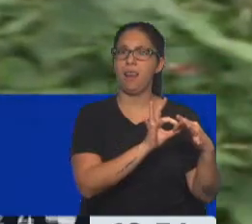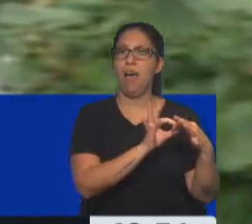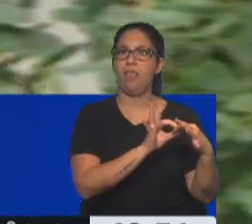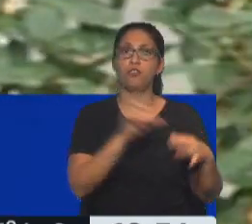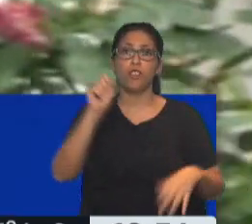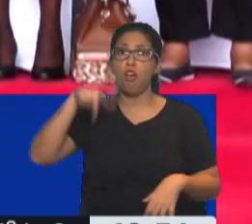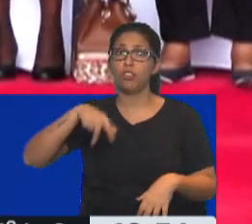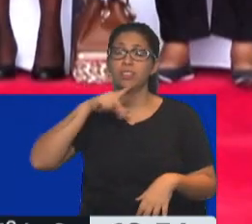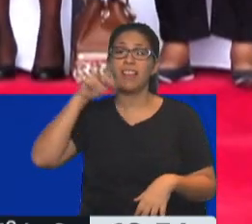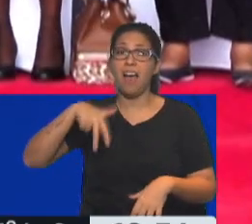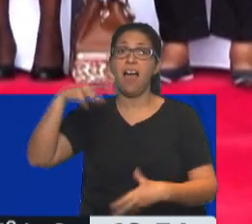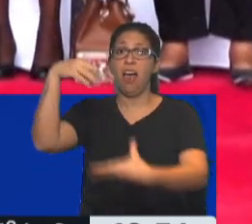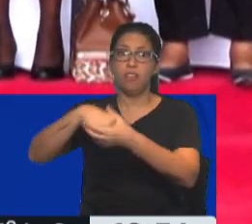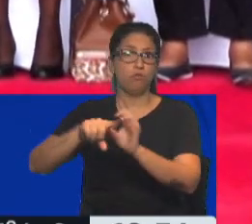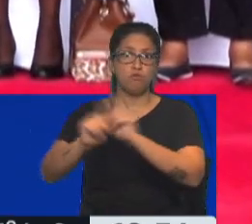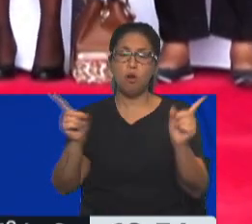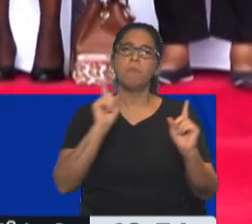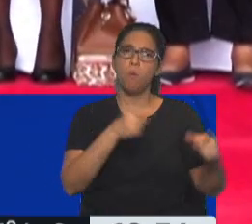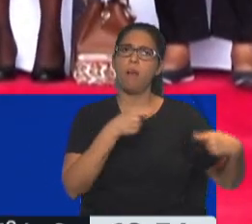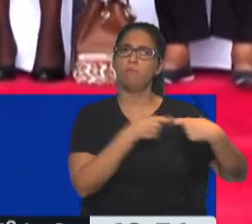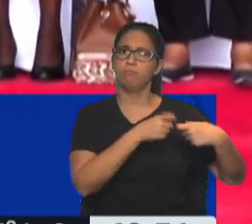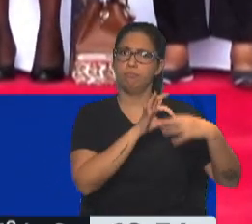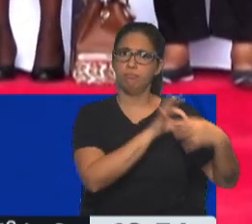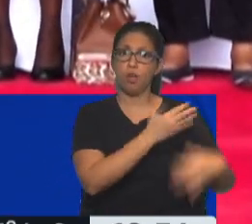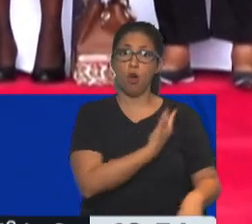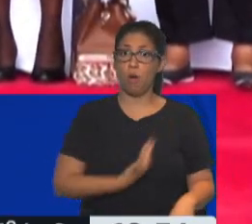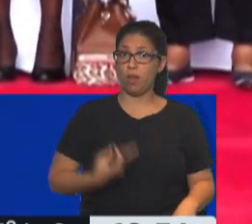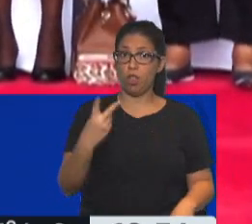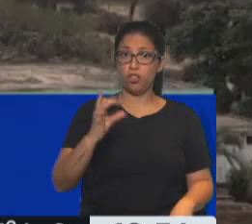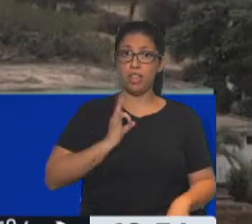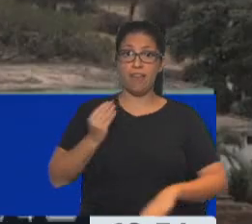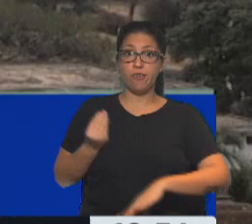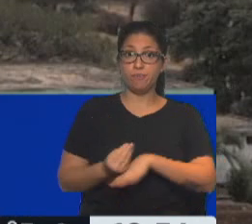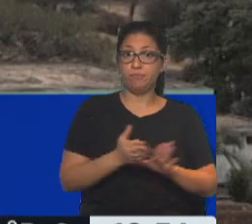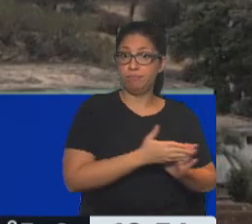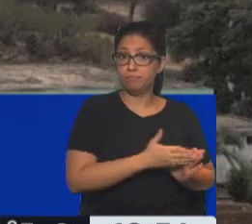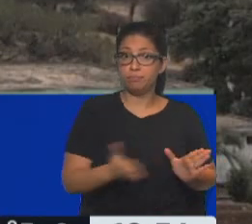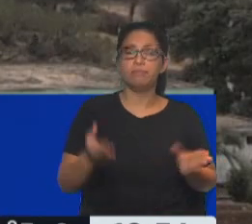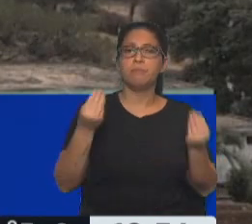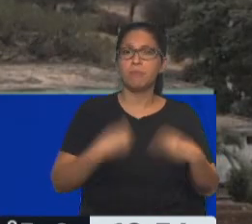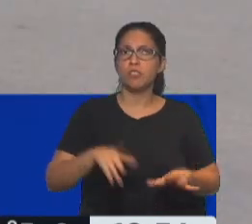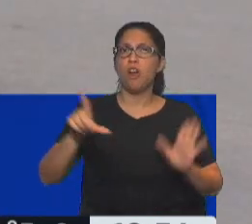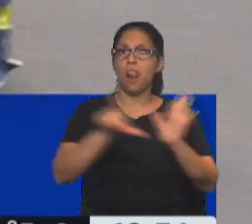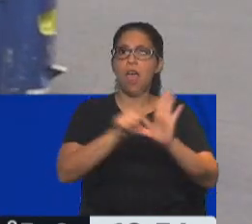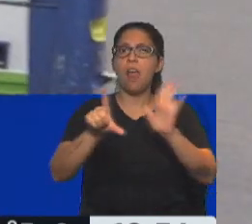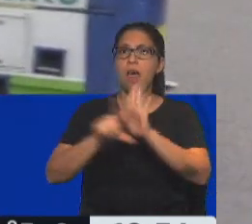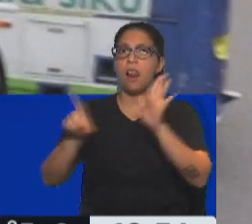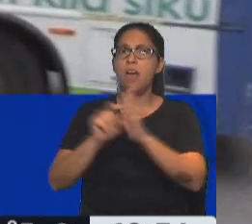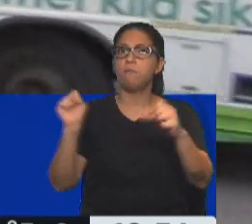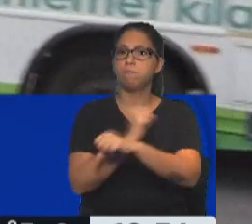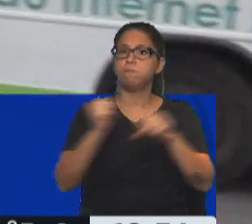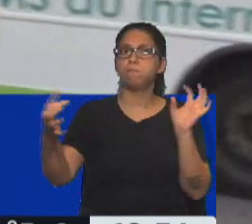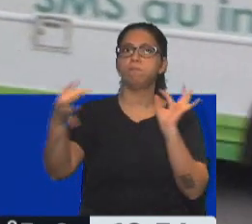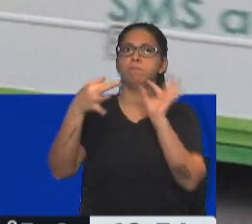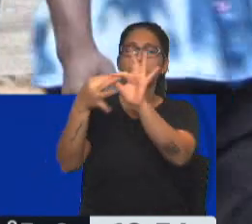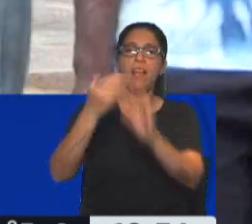OTAN. El gobierno de Ruto, que lleva 2 años en el poder, impulsó un paquete de leyes acordado con el Fondo Monetario